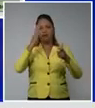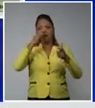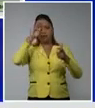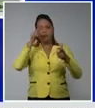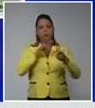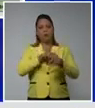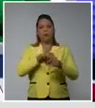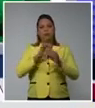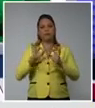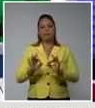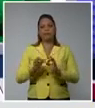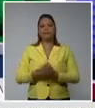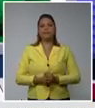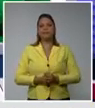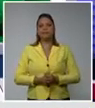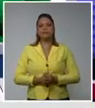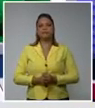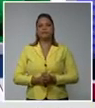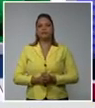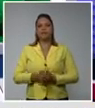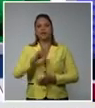momentos. El